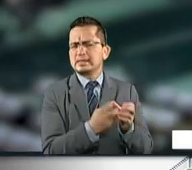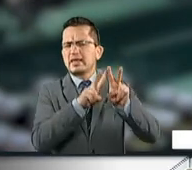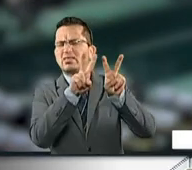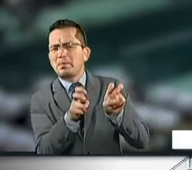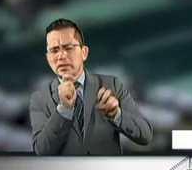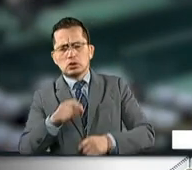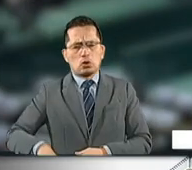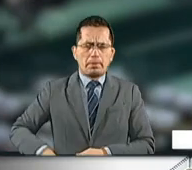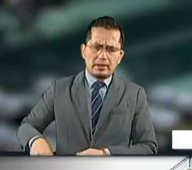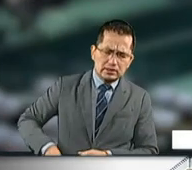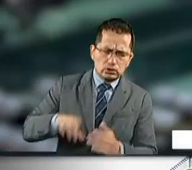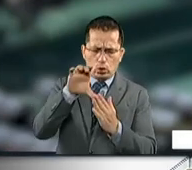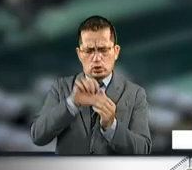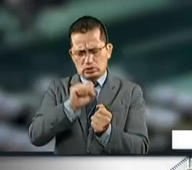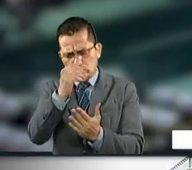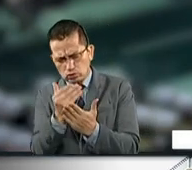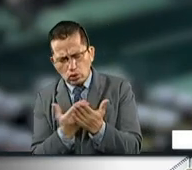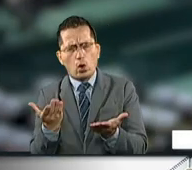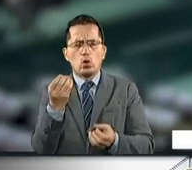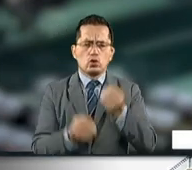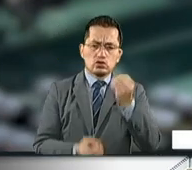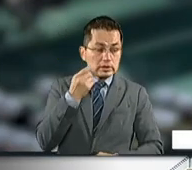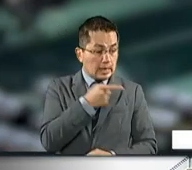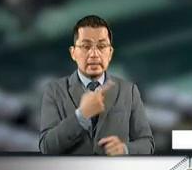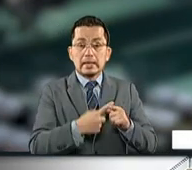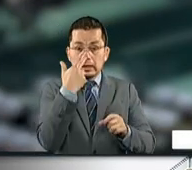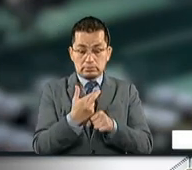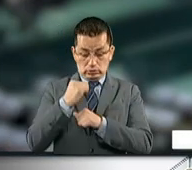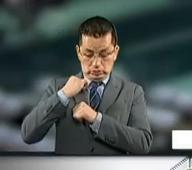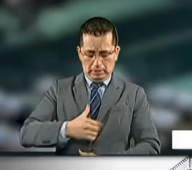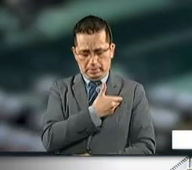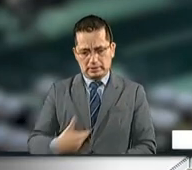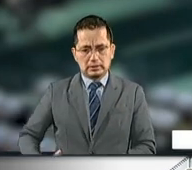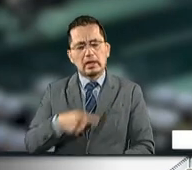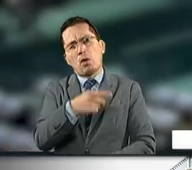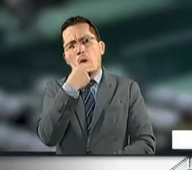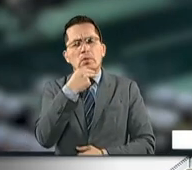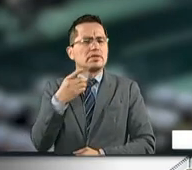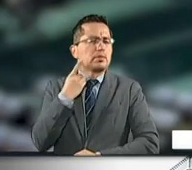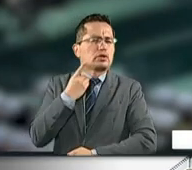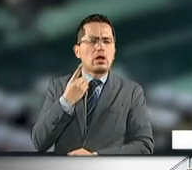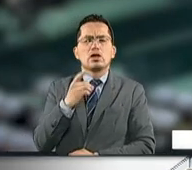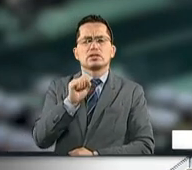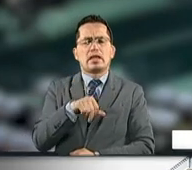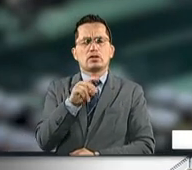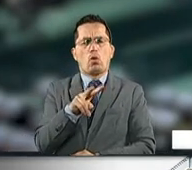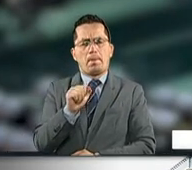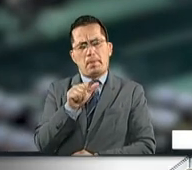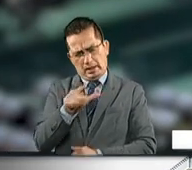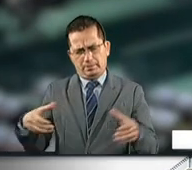gobernación puntos constitucionales y Justicia será presidida ahí lo ve usted por el diputado de morena Pablo Amílcar Sandoval